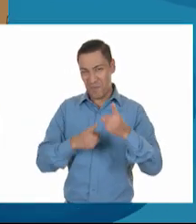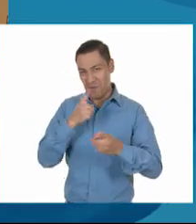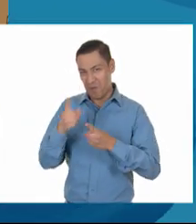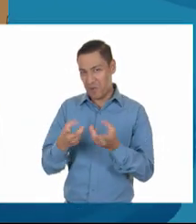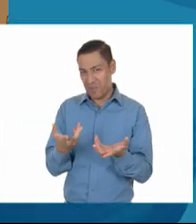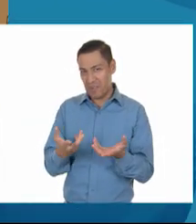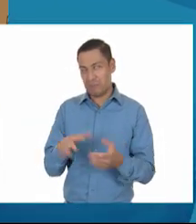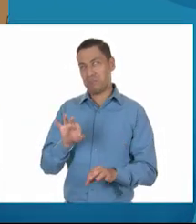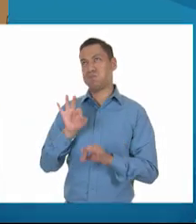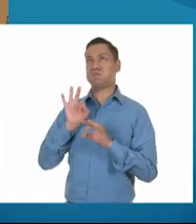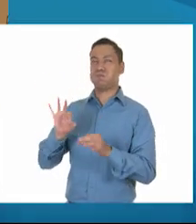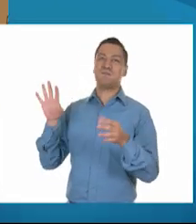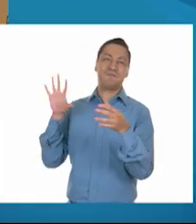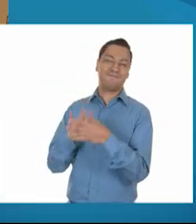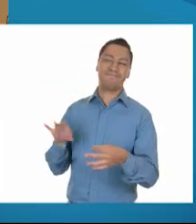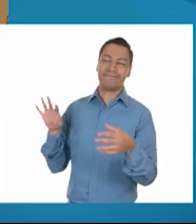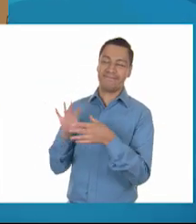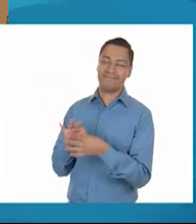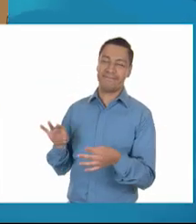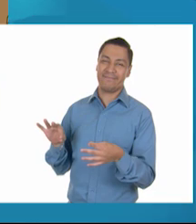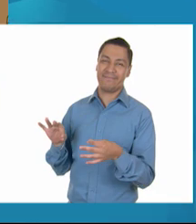No, hombre, me acuerdo que fue un sábado.